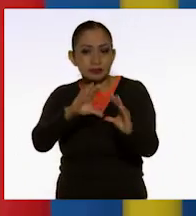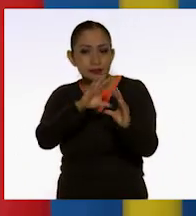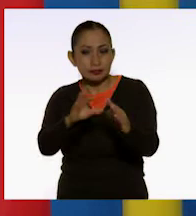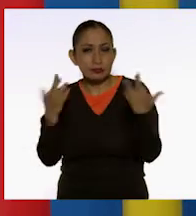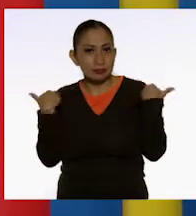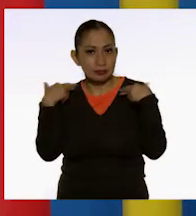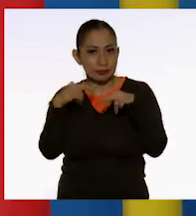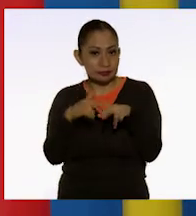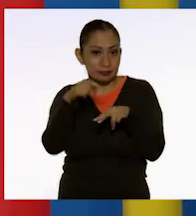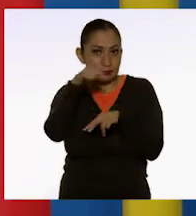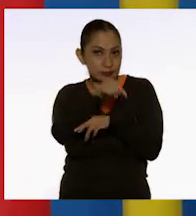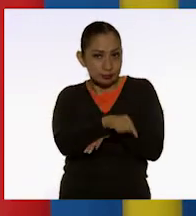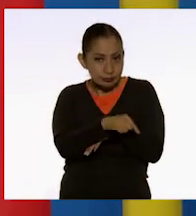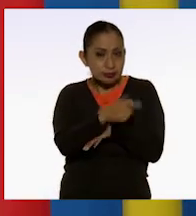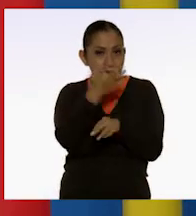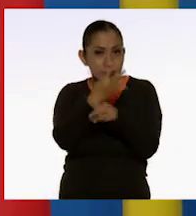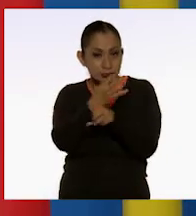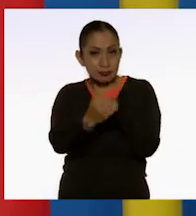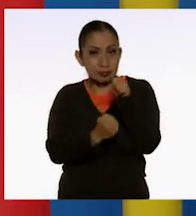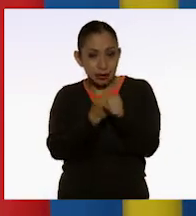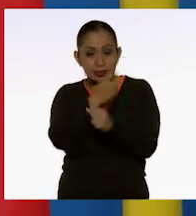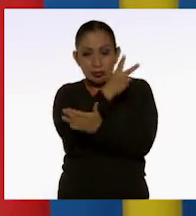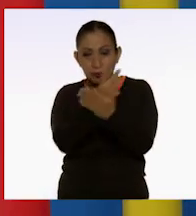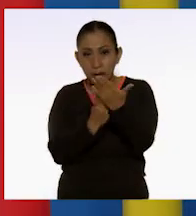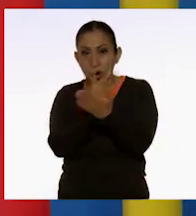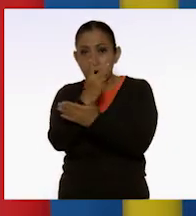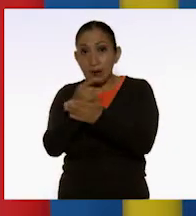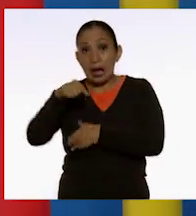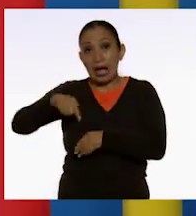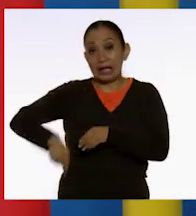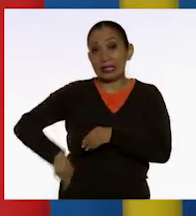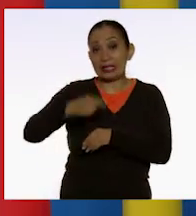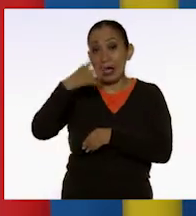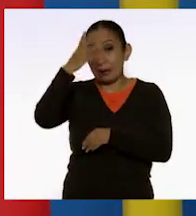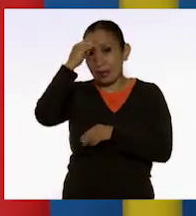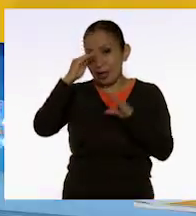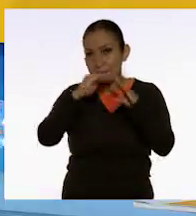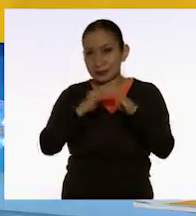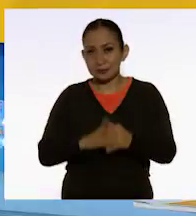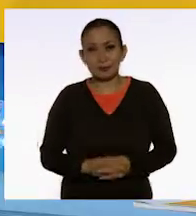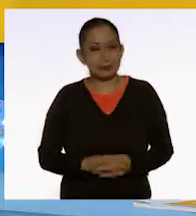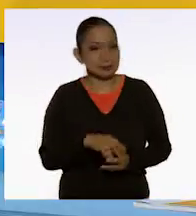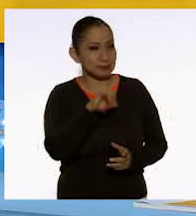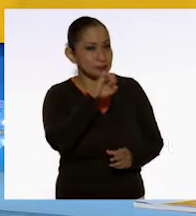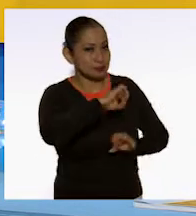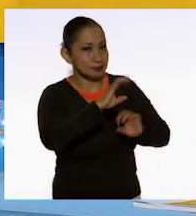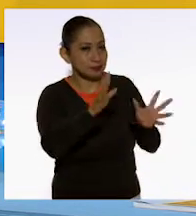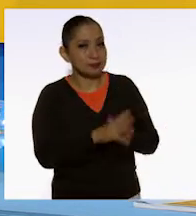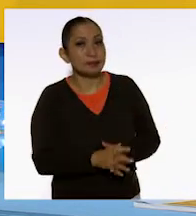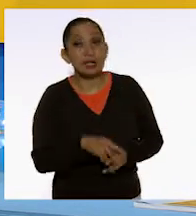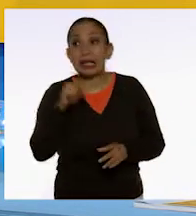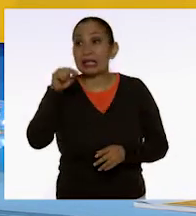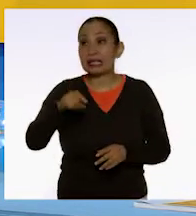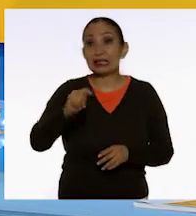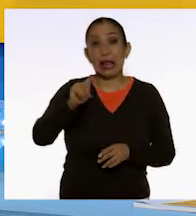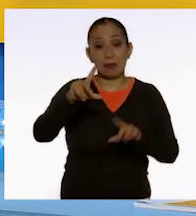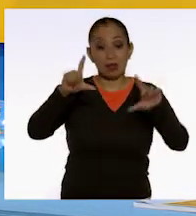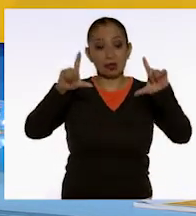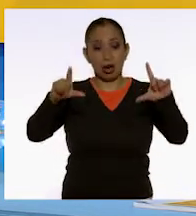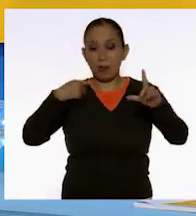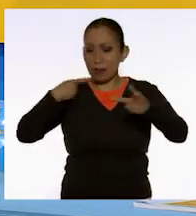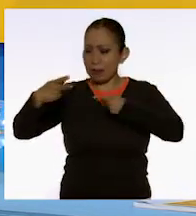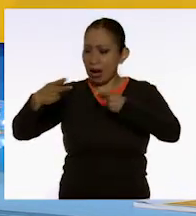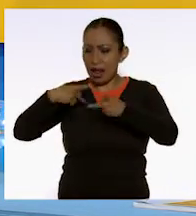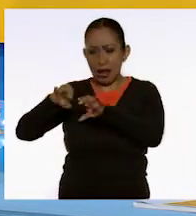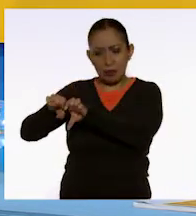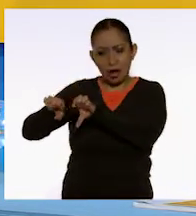cuarto grado de primaria, son estos programas de Aprende en Casa. Cierto, claro. Programas que hemos elaborado con un